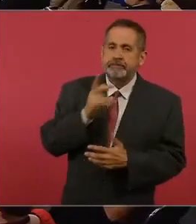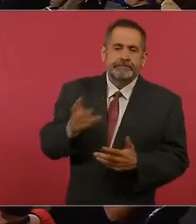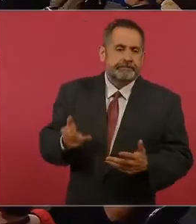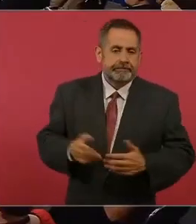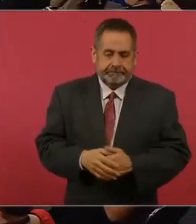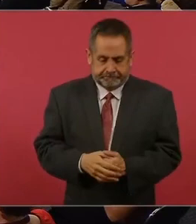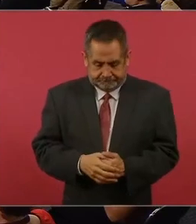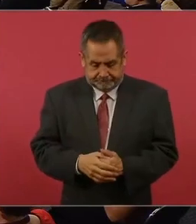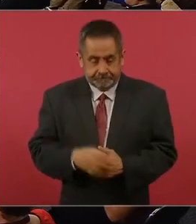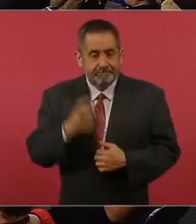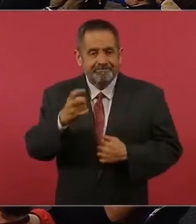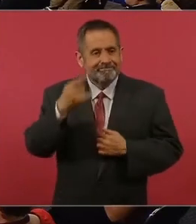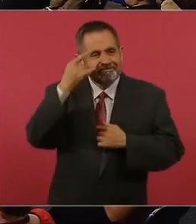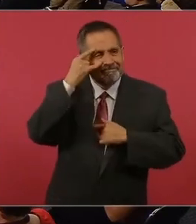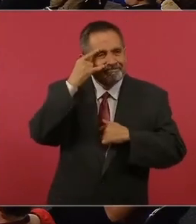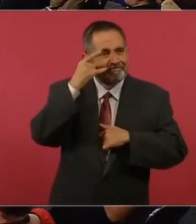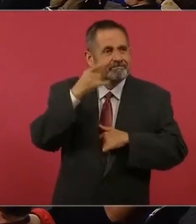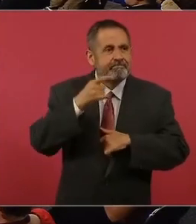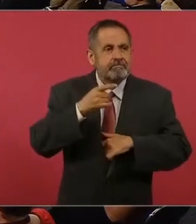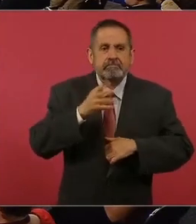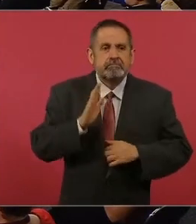Por eso ya Campeche no es